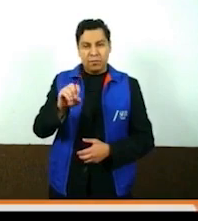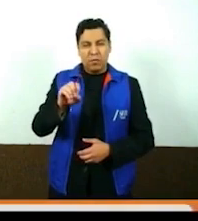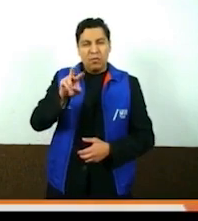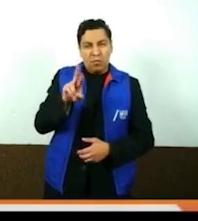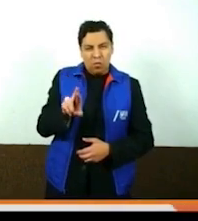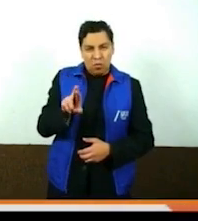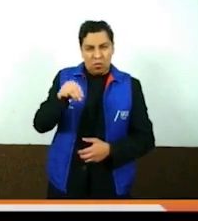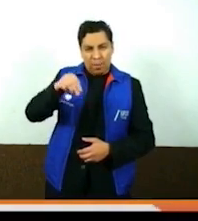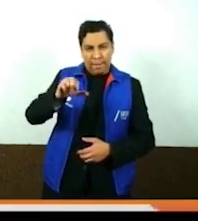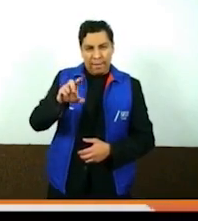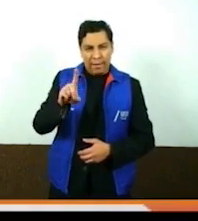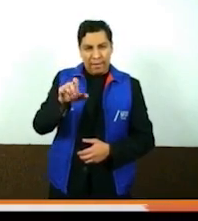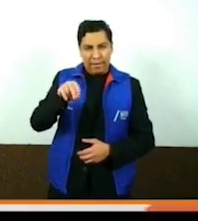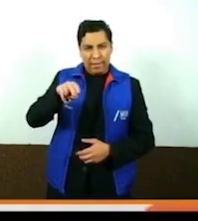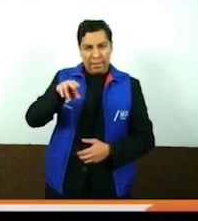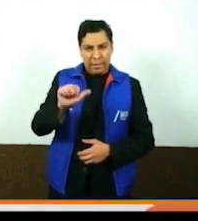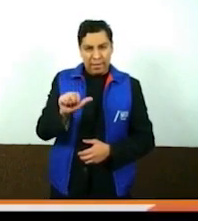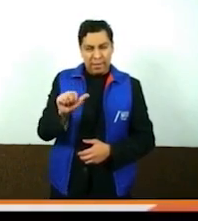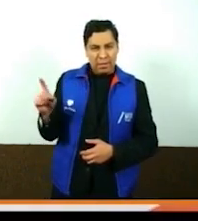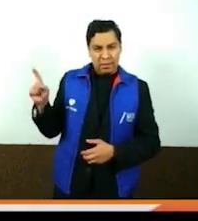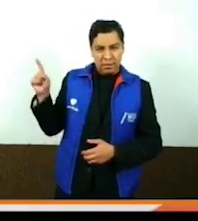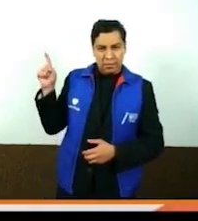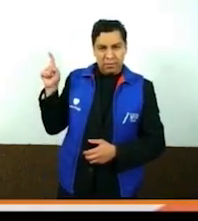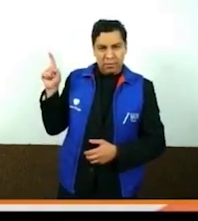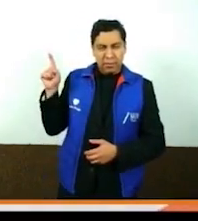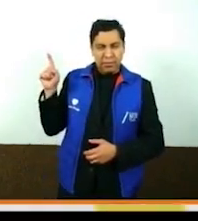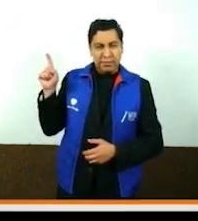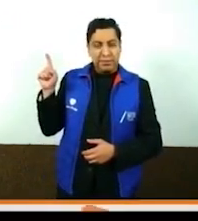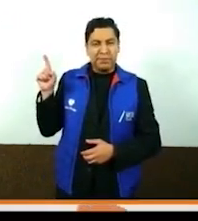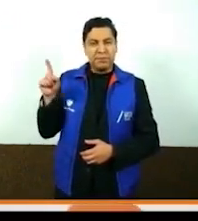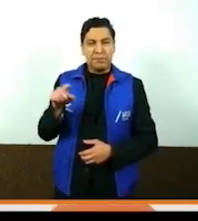Flor Anaís Domínguez Medina,